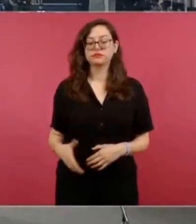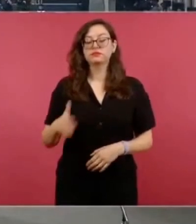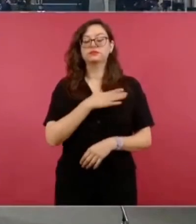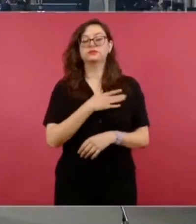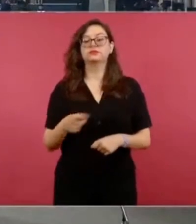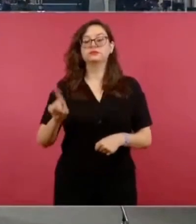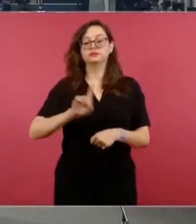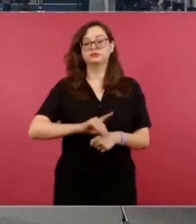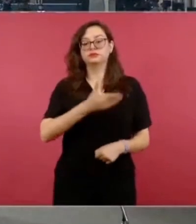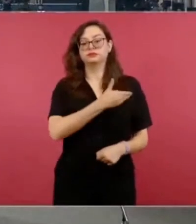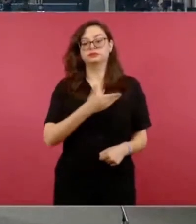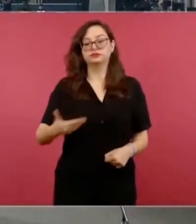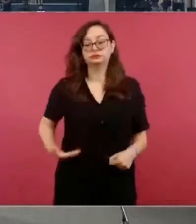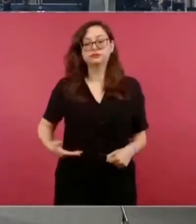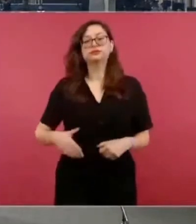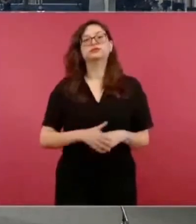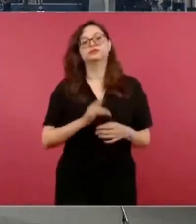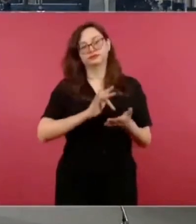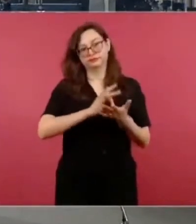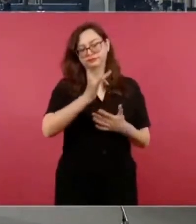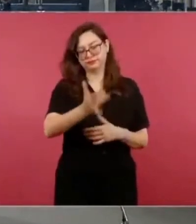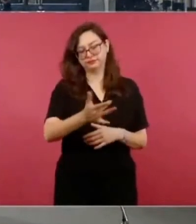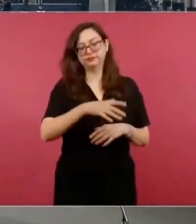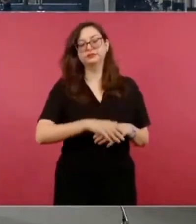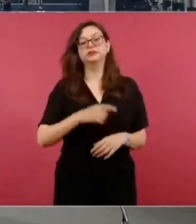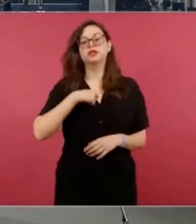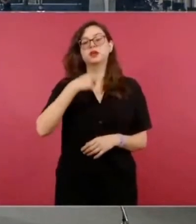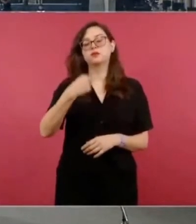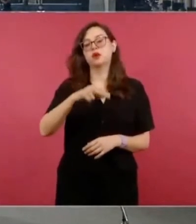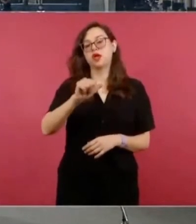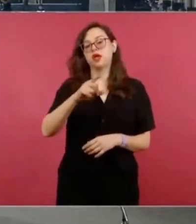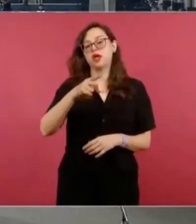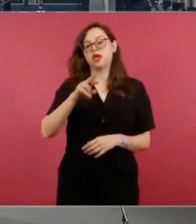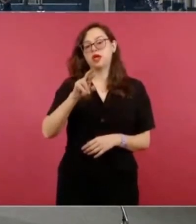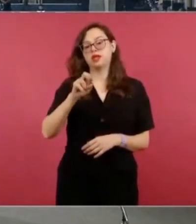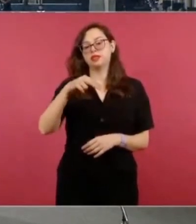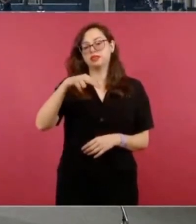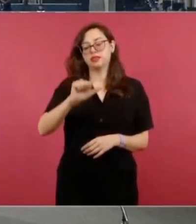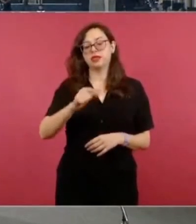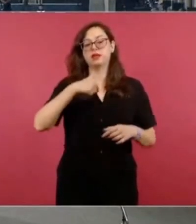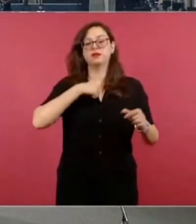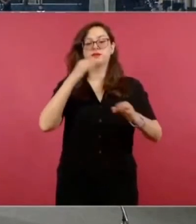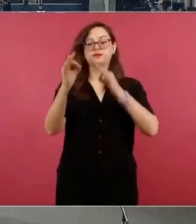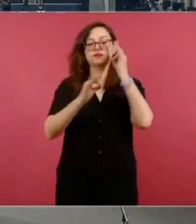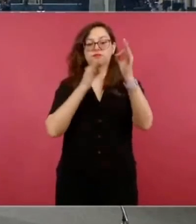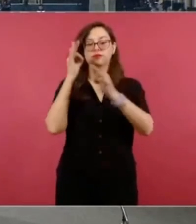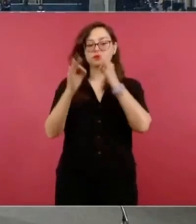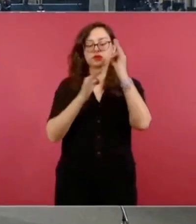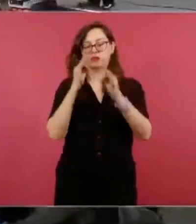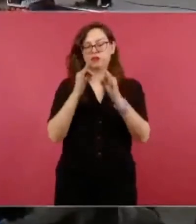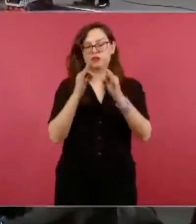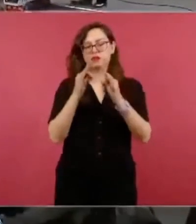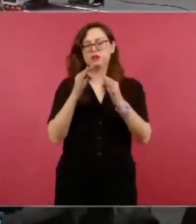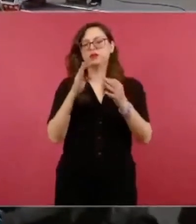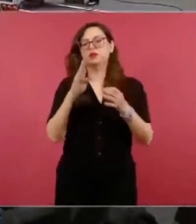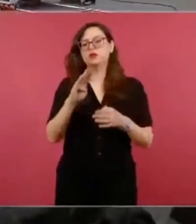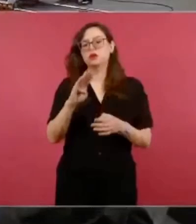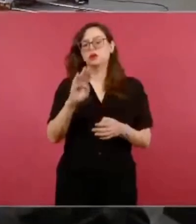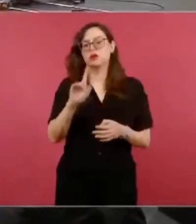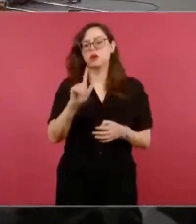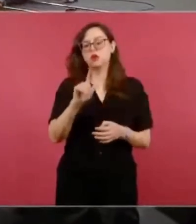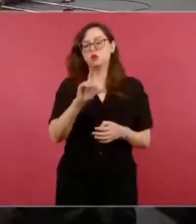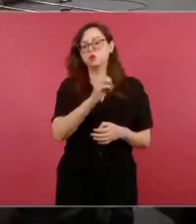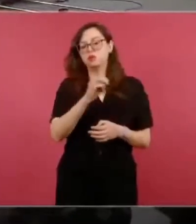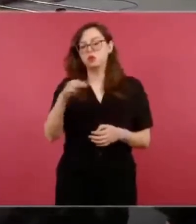Buenos días, presidente. Gracias por el espacio. Mi nombre es Andrea Navarro, soy corresponsal de la agencia de noticias Bloomberg News. En Bloomberg hicimos